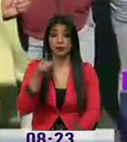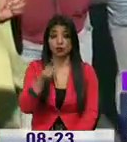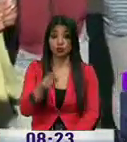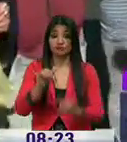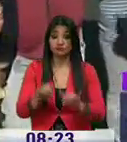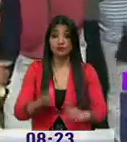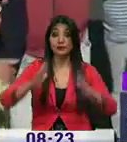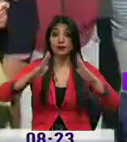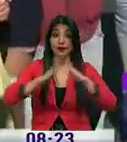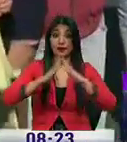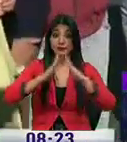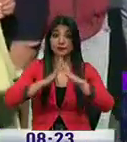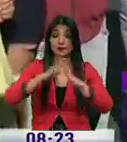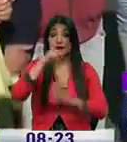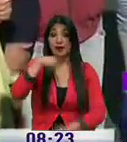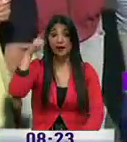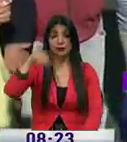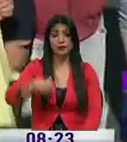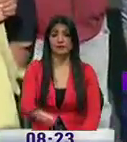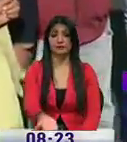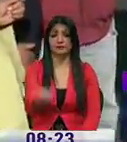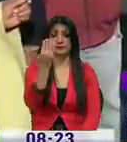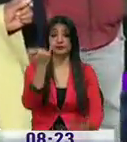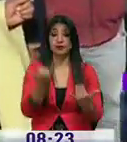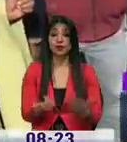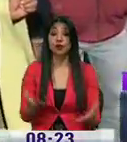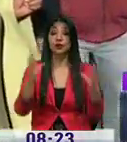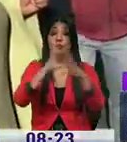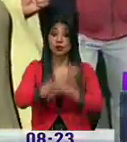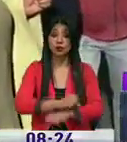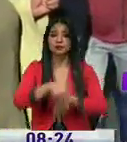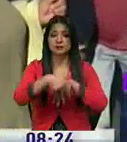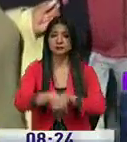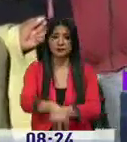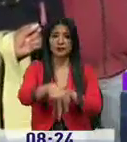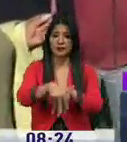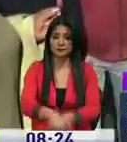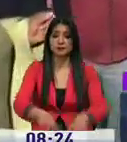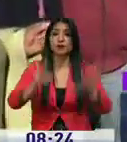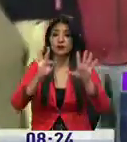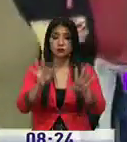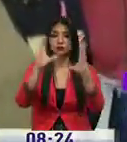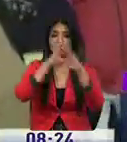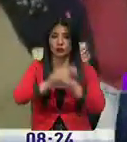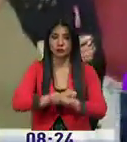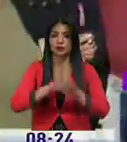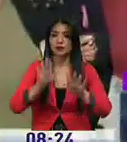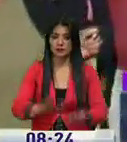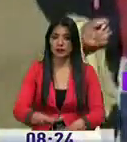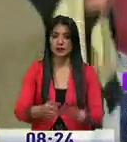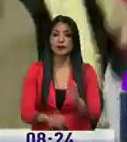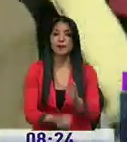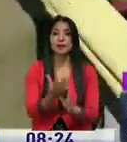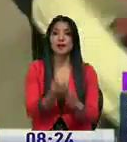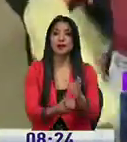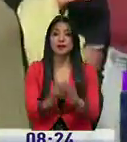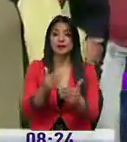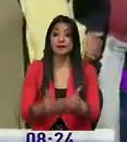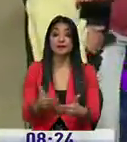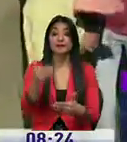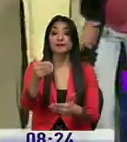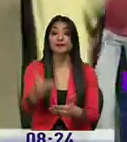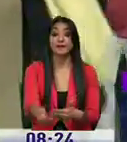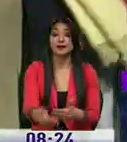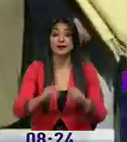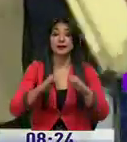en Carapungo, únese a la marcha pacífica que van a realizar hoy a las 8 de la noche aquí en la pileta, justo al frente